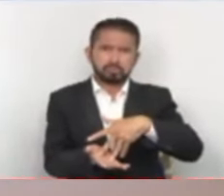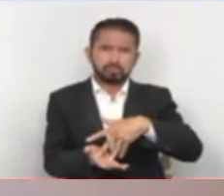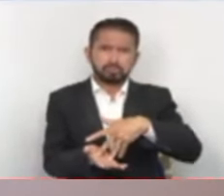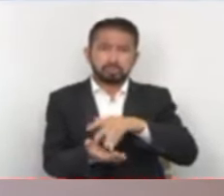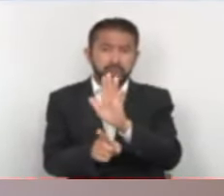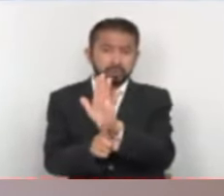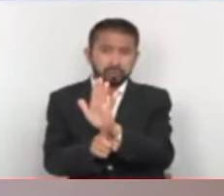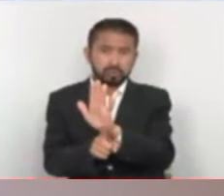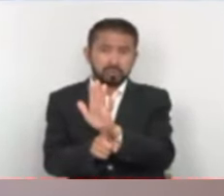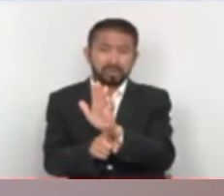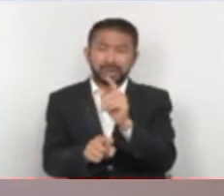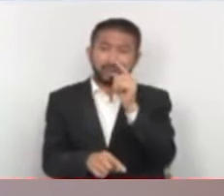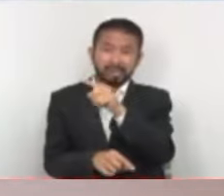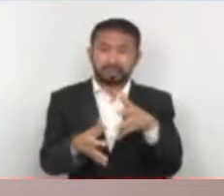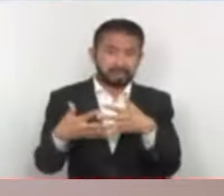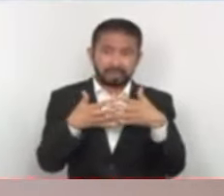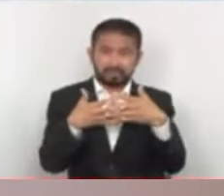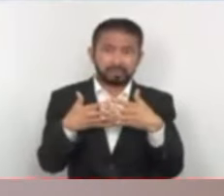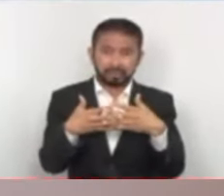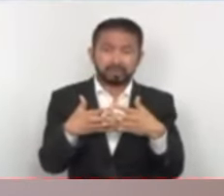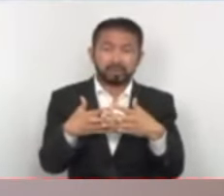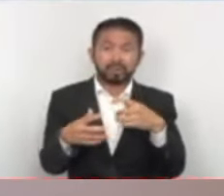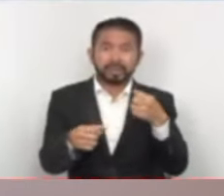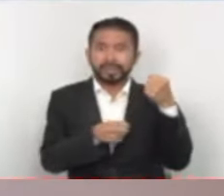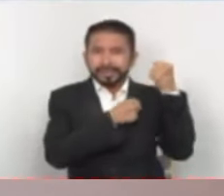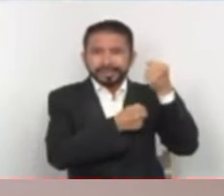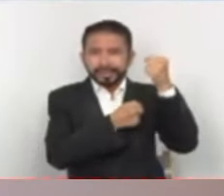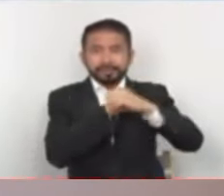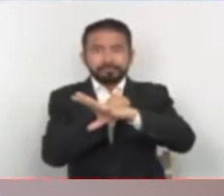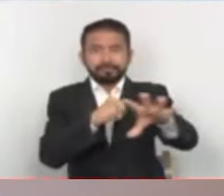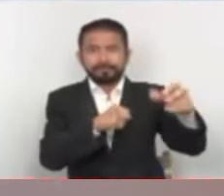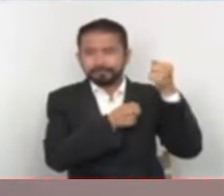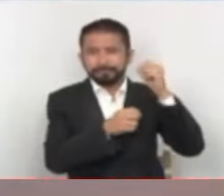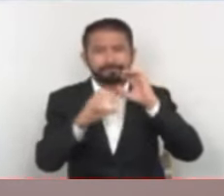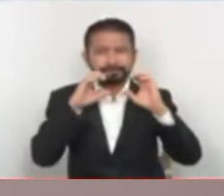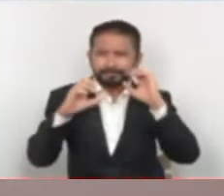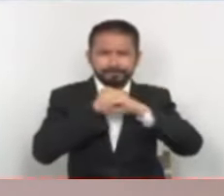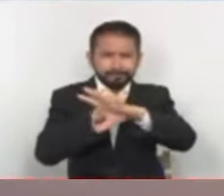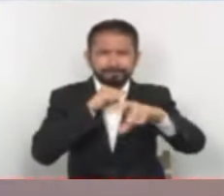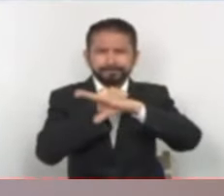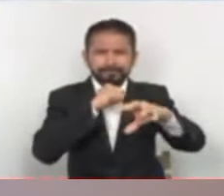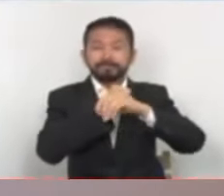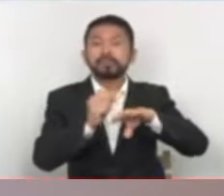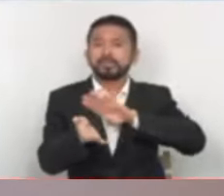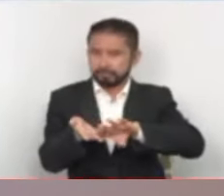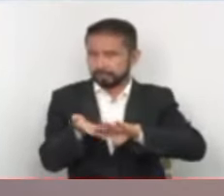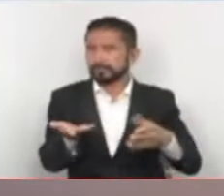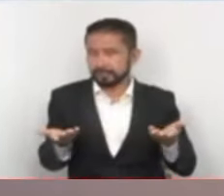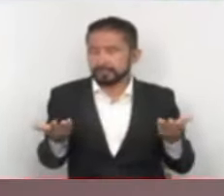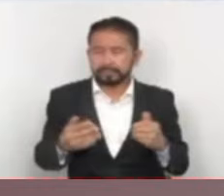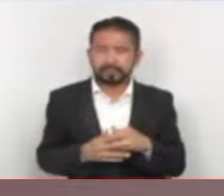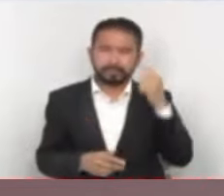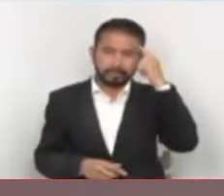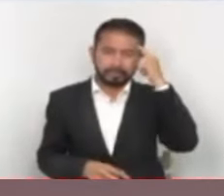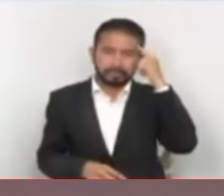de sus ciudadanos en Estados Unidos donde hacen una campaña de comunicación intensa. Se invierte, por supuesto, ¿verdad? Y creo